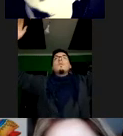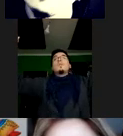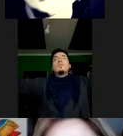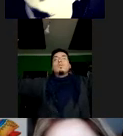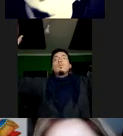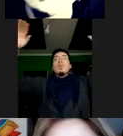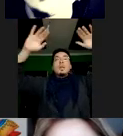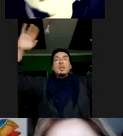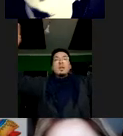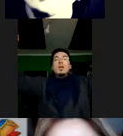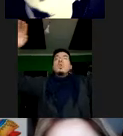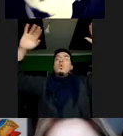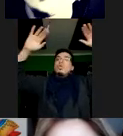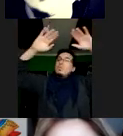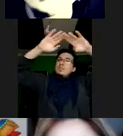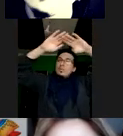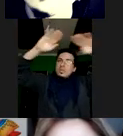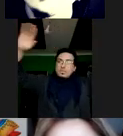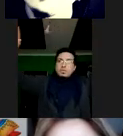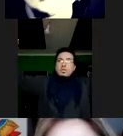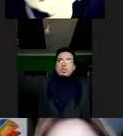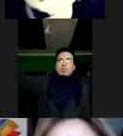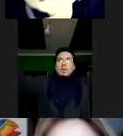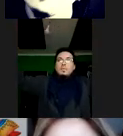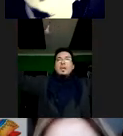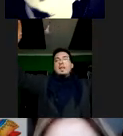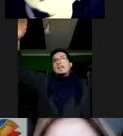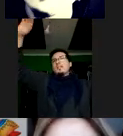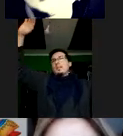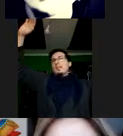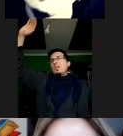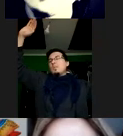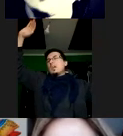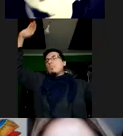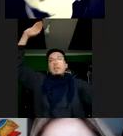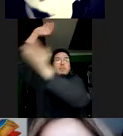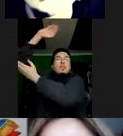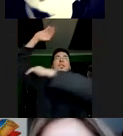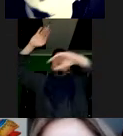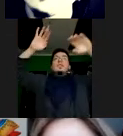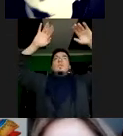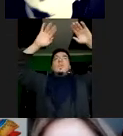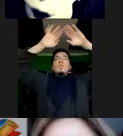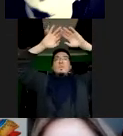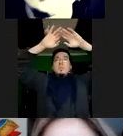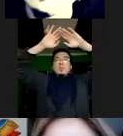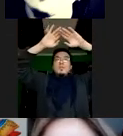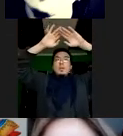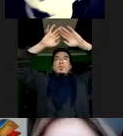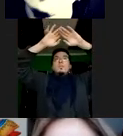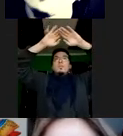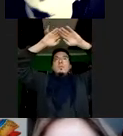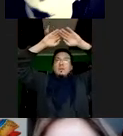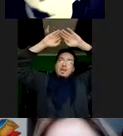más bajo, que es 1,40 o 1,50 metros de altura, la casa se parte por la mitad completamente y podemos permitirnos